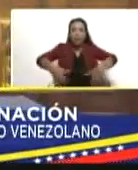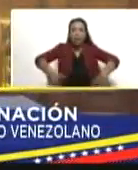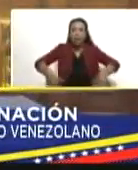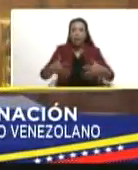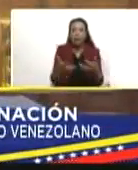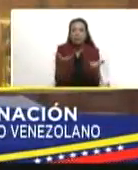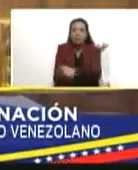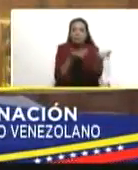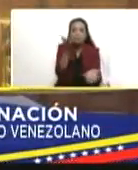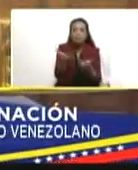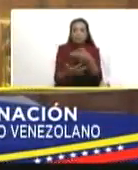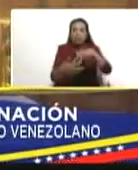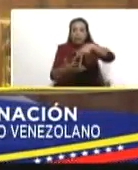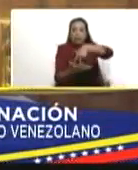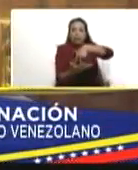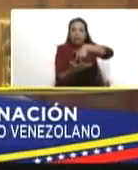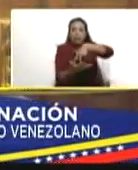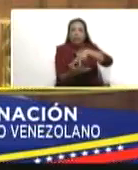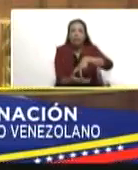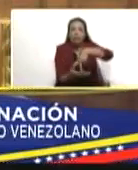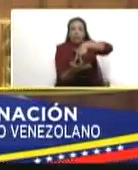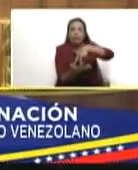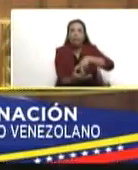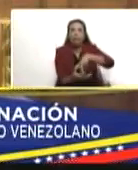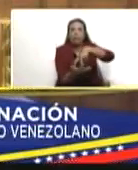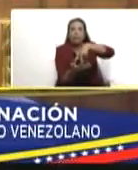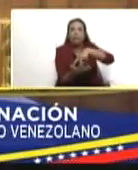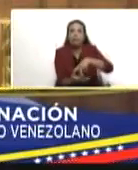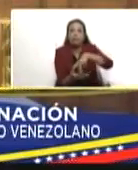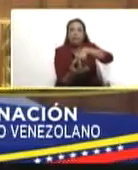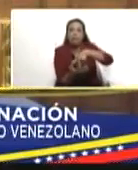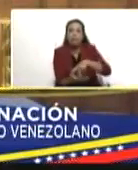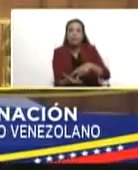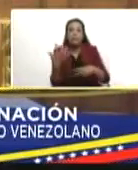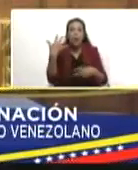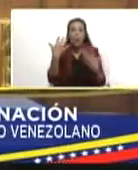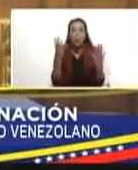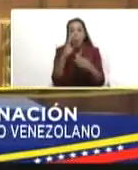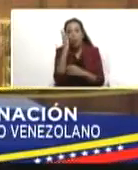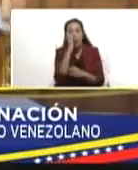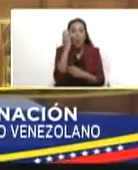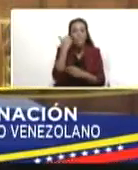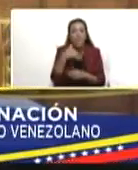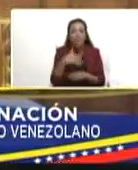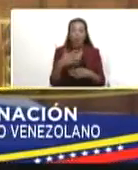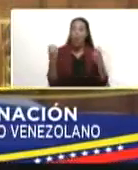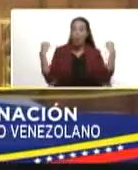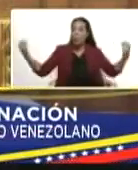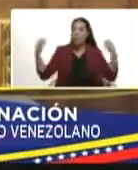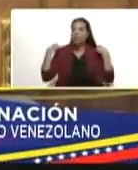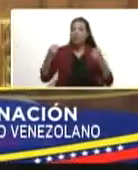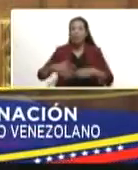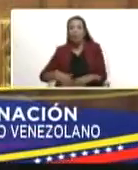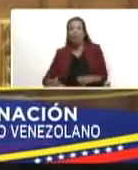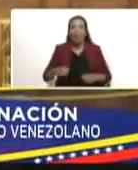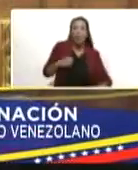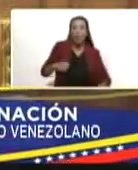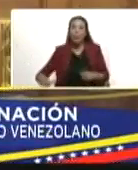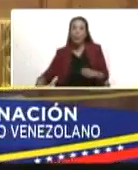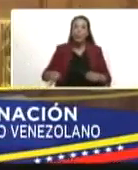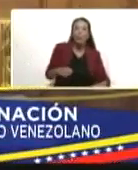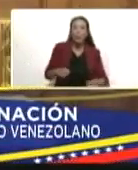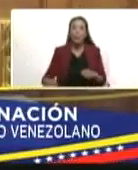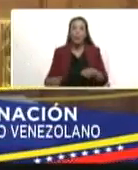aguanta las piernas están como dormidas pudiéramos hacer un ejercicio aquí